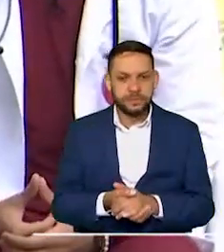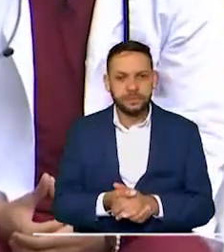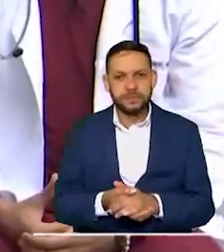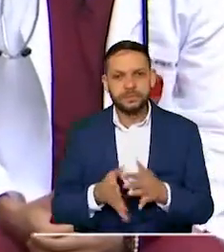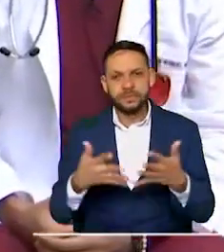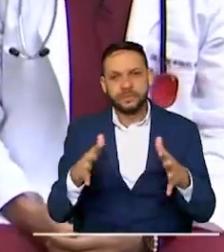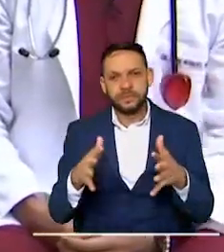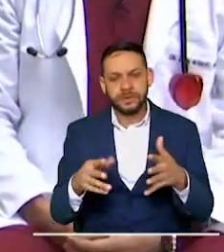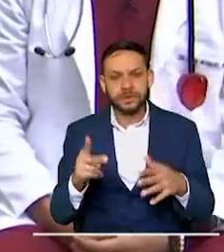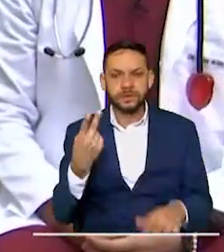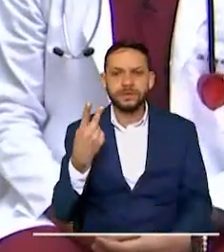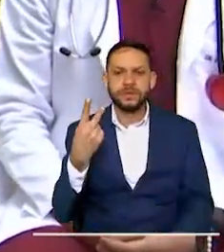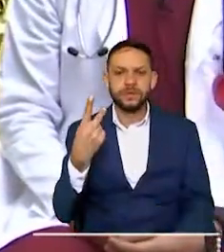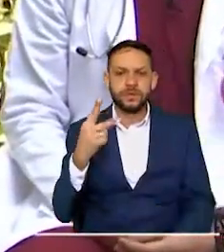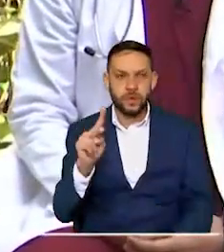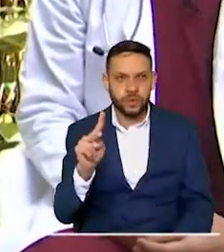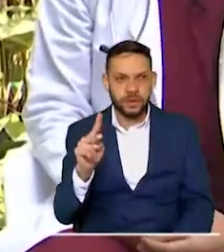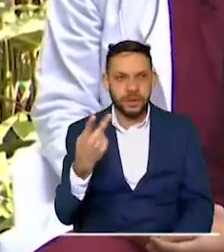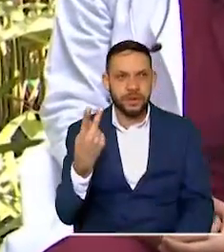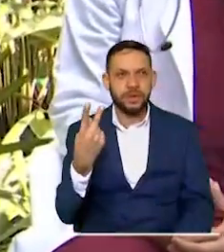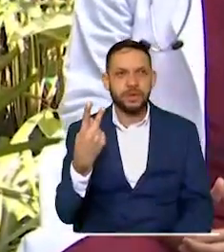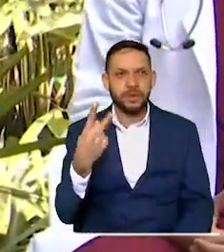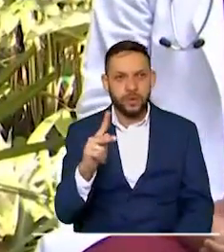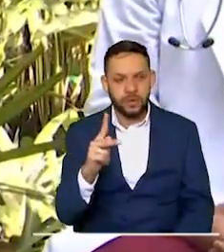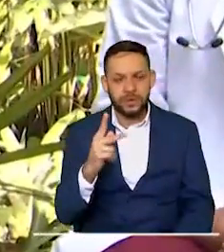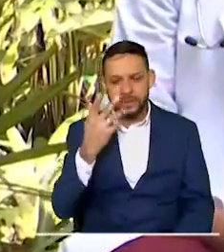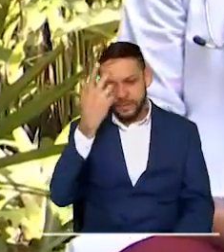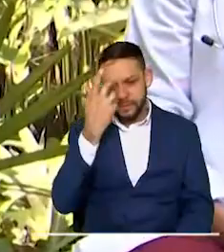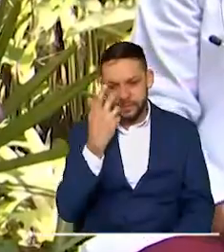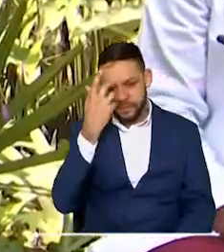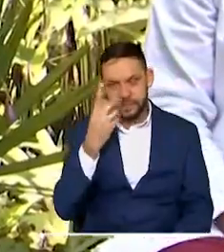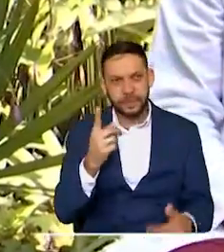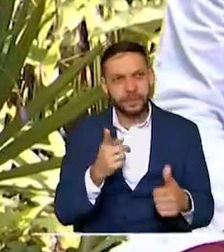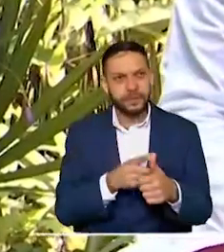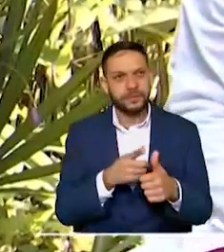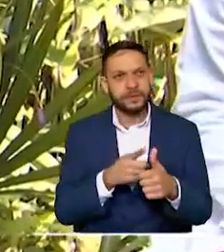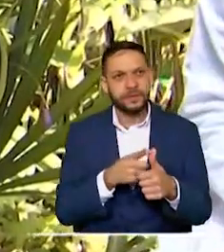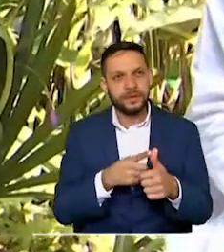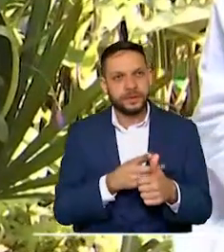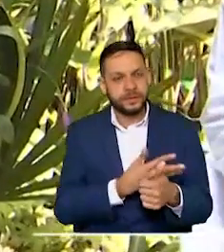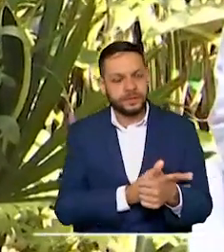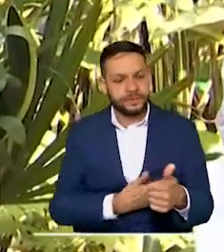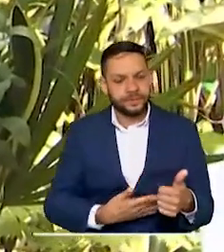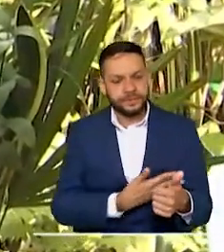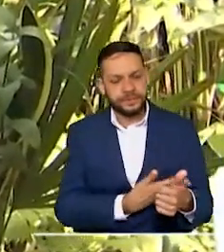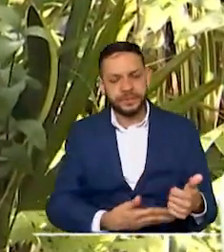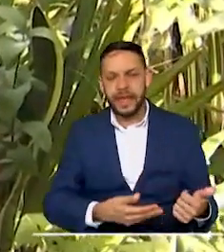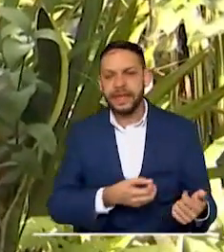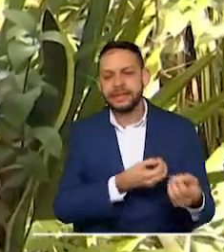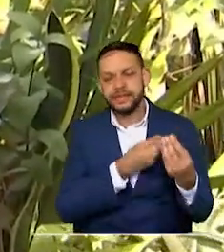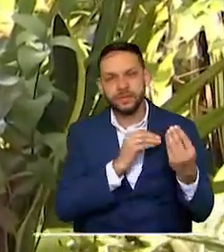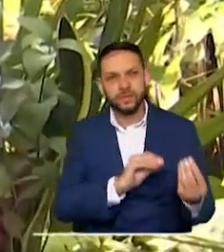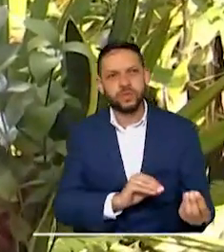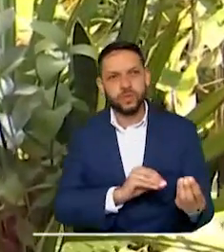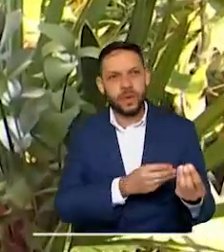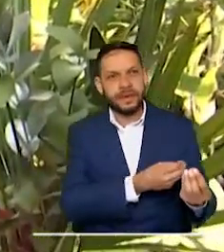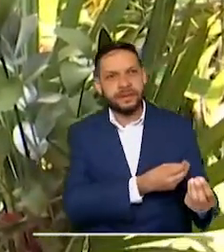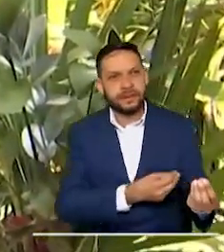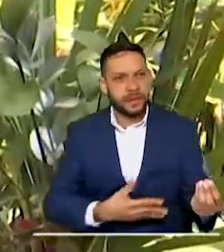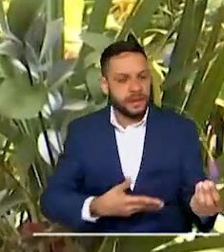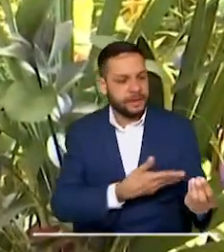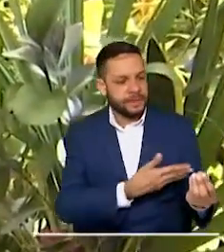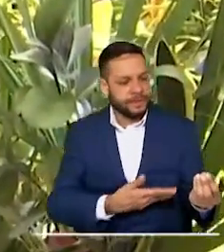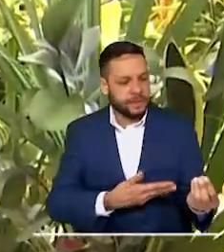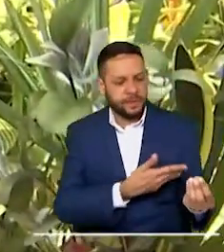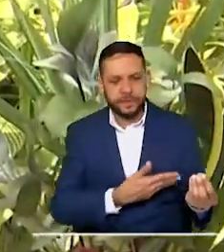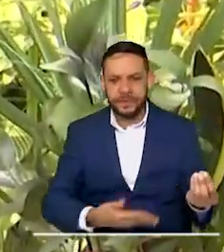menos de 12 exámenes. El primero es el cuadro hemático o hemograma. Este es un examen fabuloso. En este examen nos